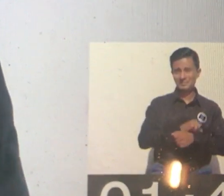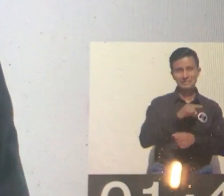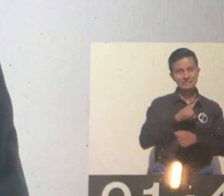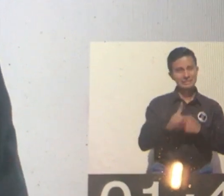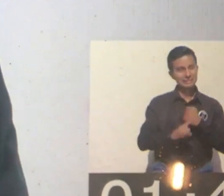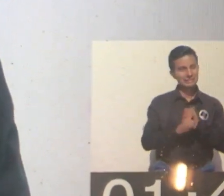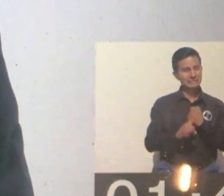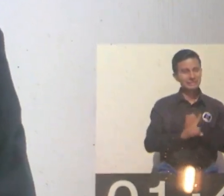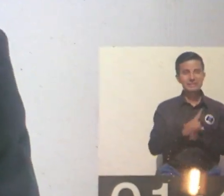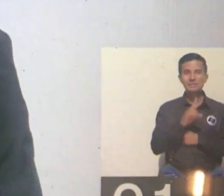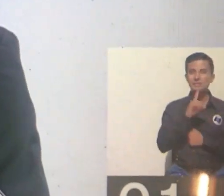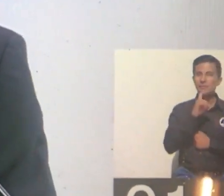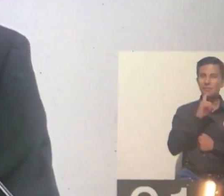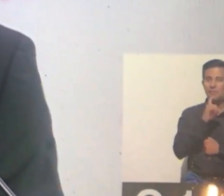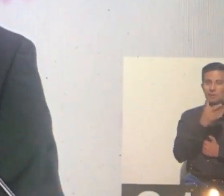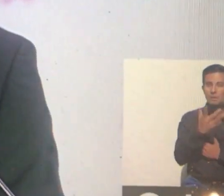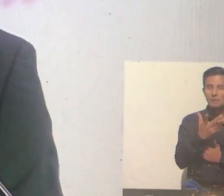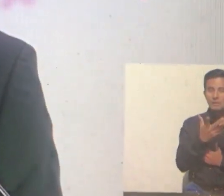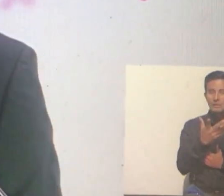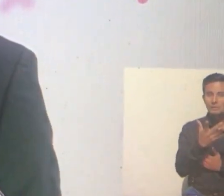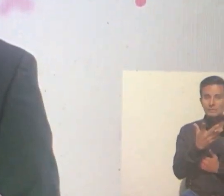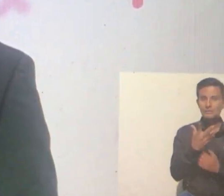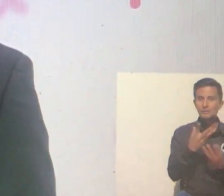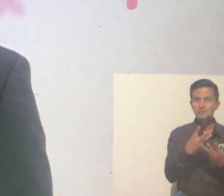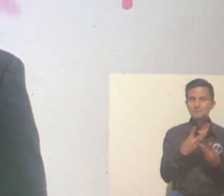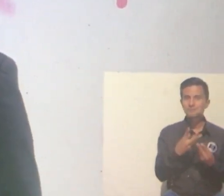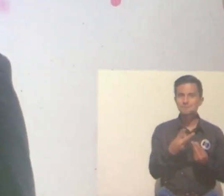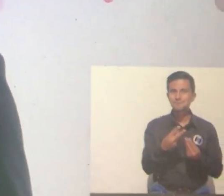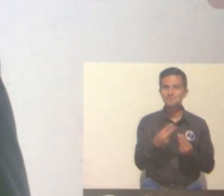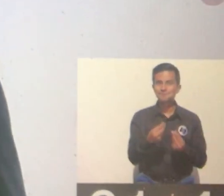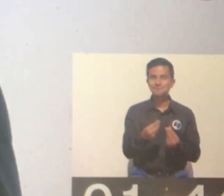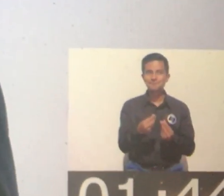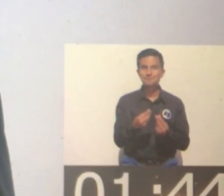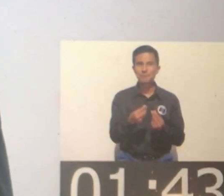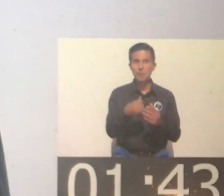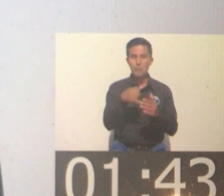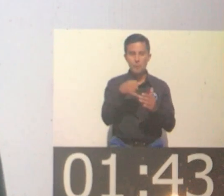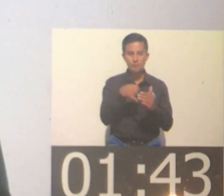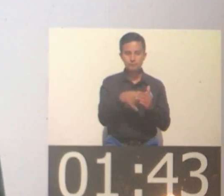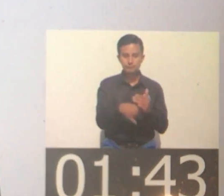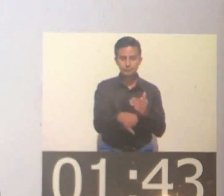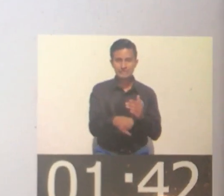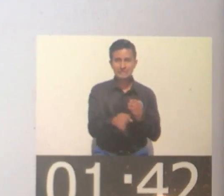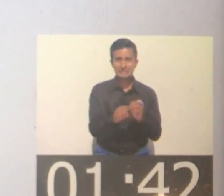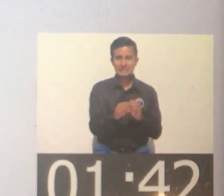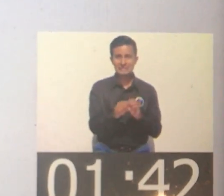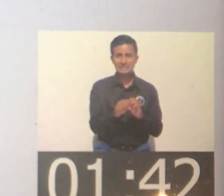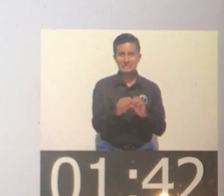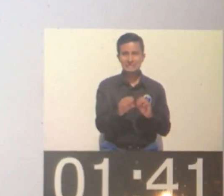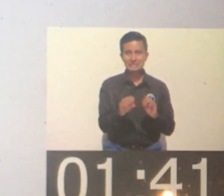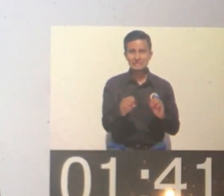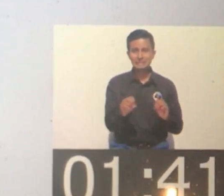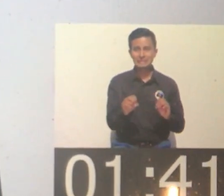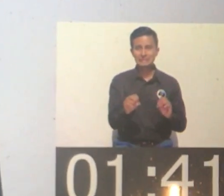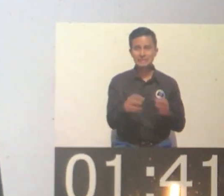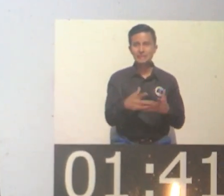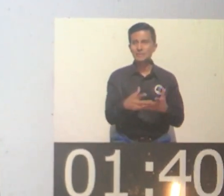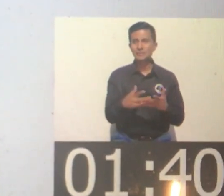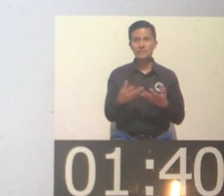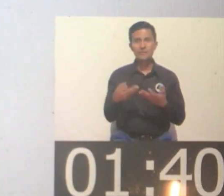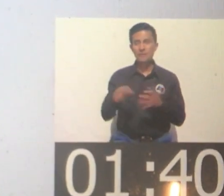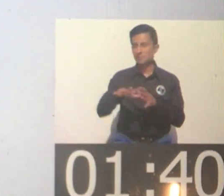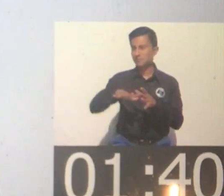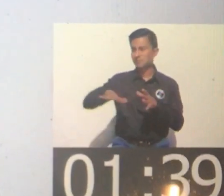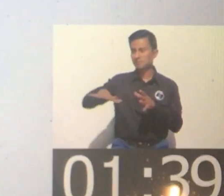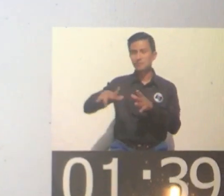agua nos estamos quedando sin agua los pozos se están secando las presas se están secando los bordos se están